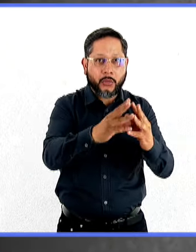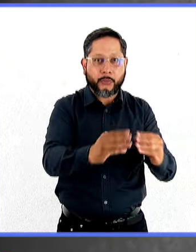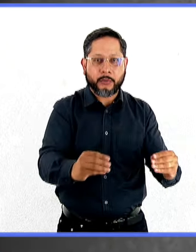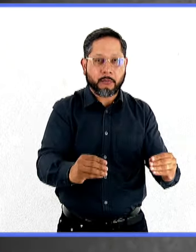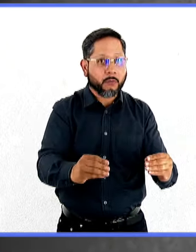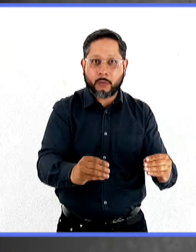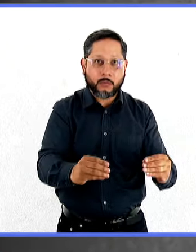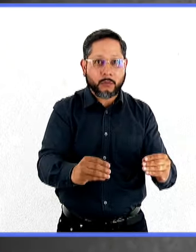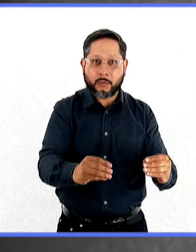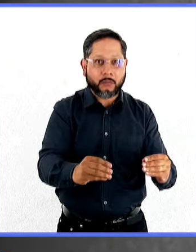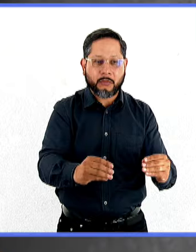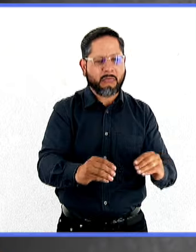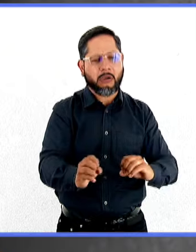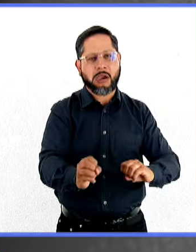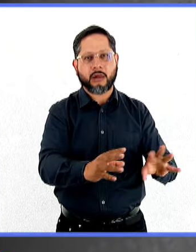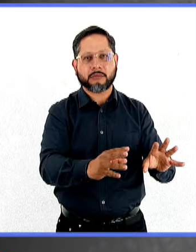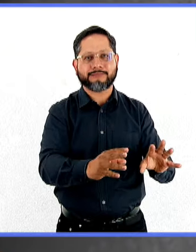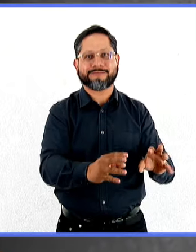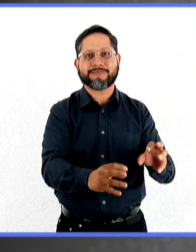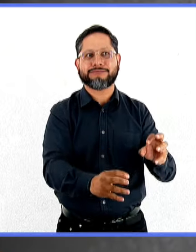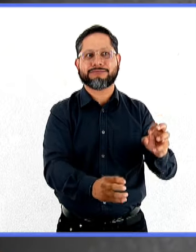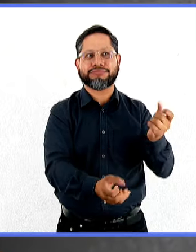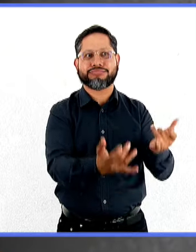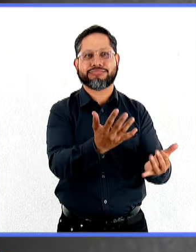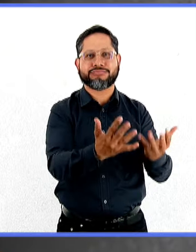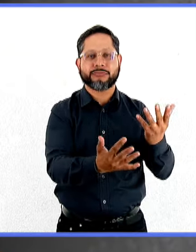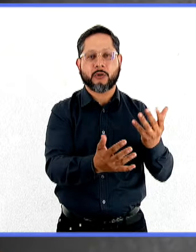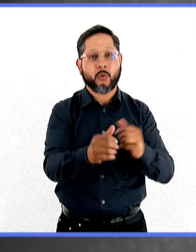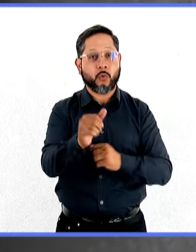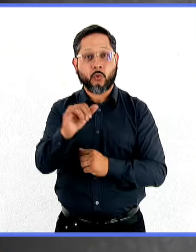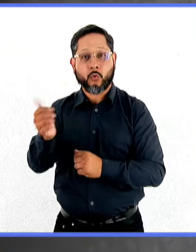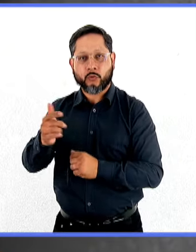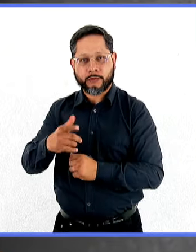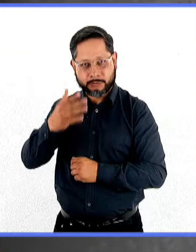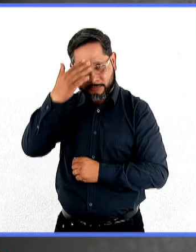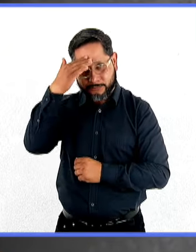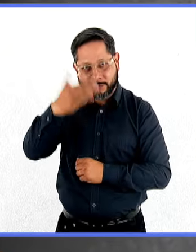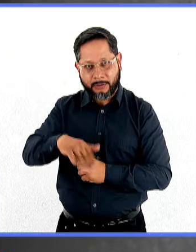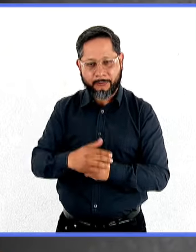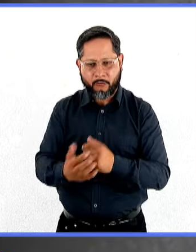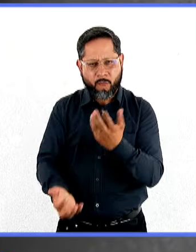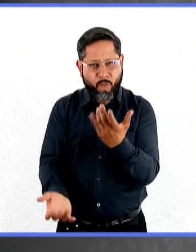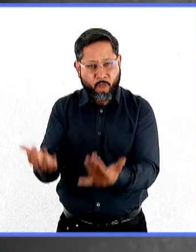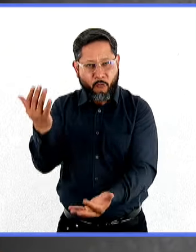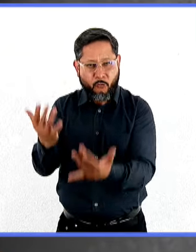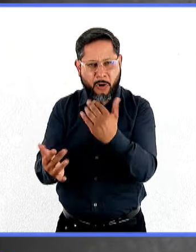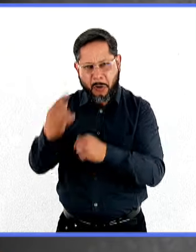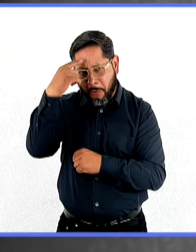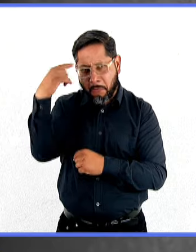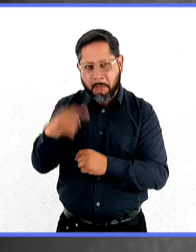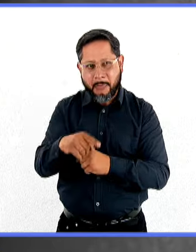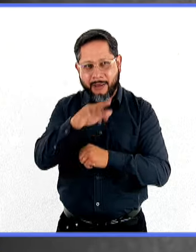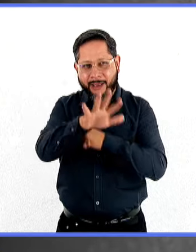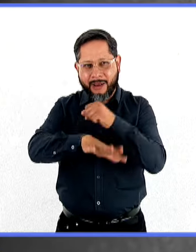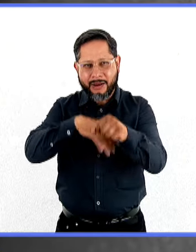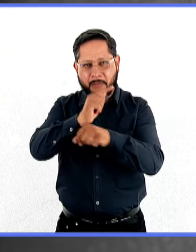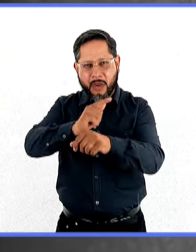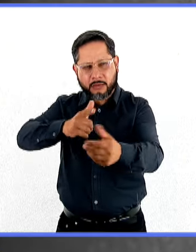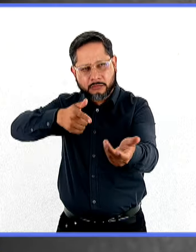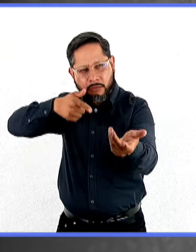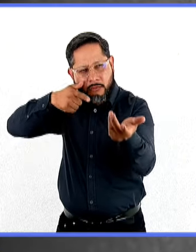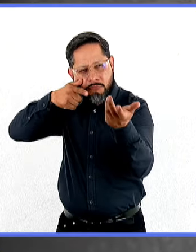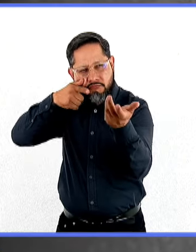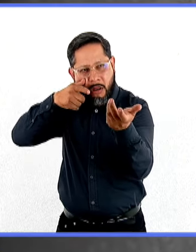actividades que a veces uno no las concibe la cacería furtiva que utilizan también el fuego para atrapar a sus presas y